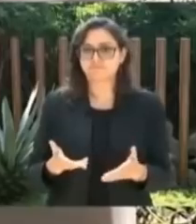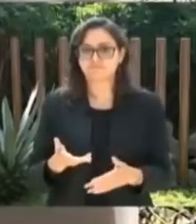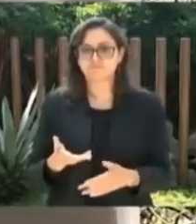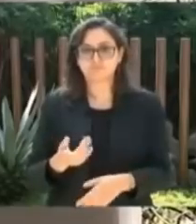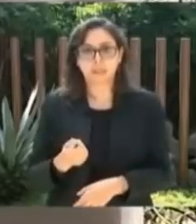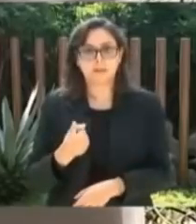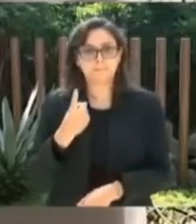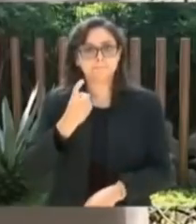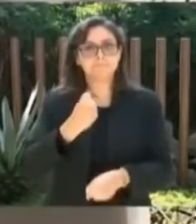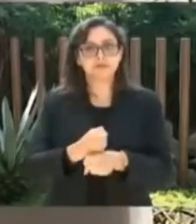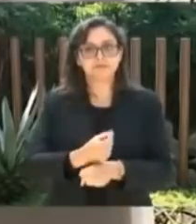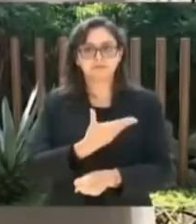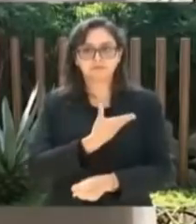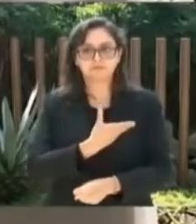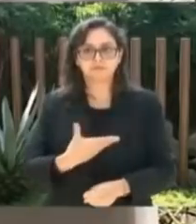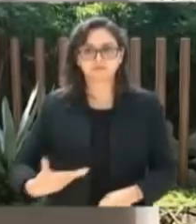colegio.